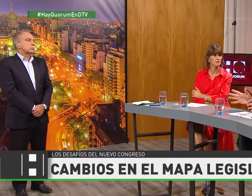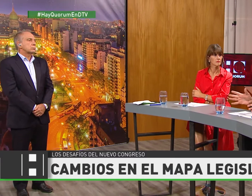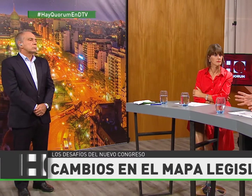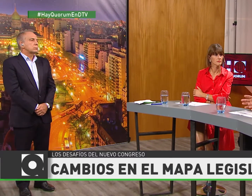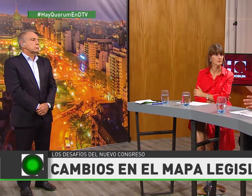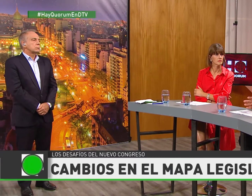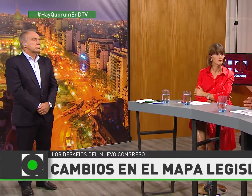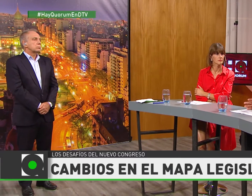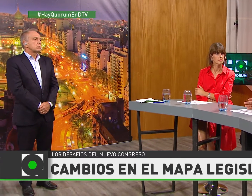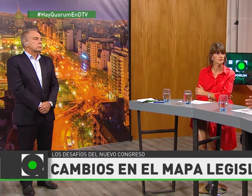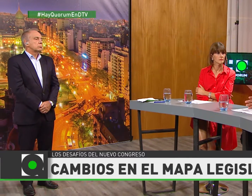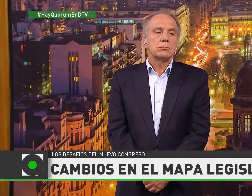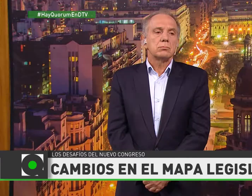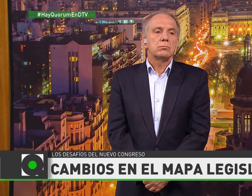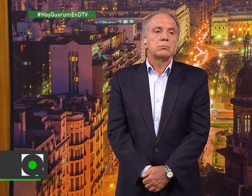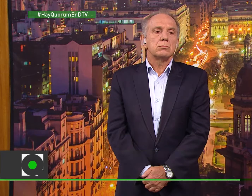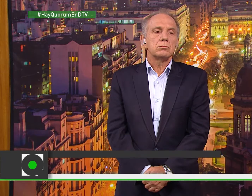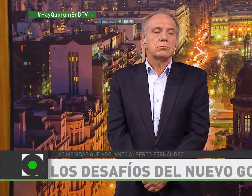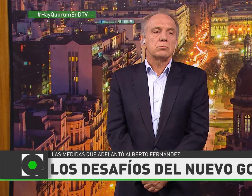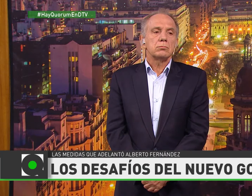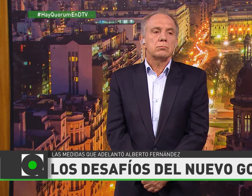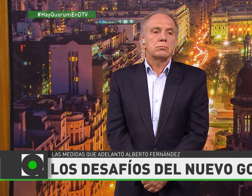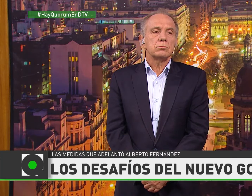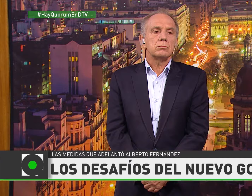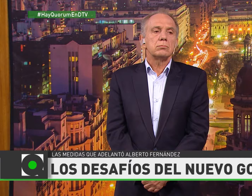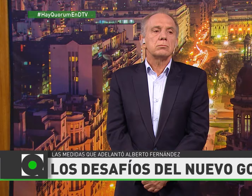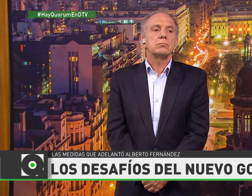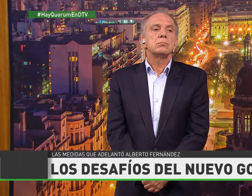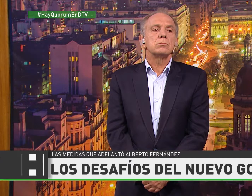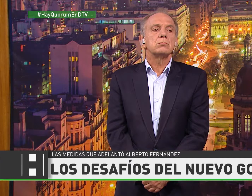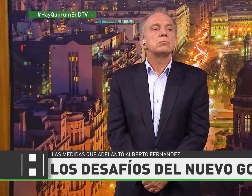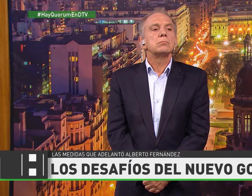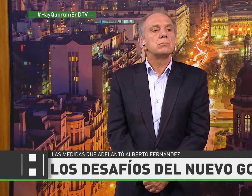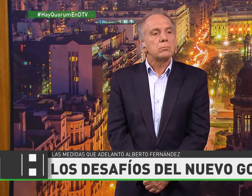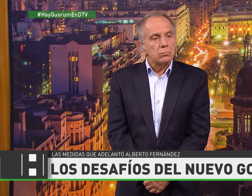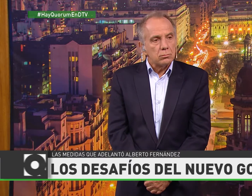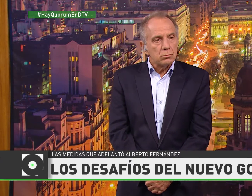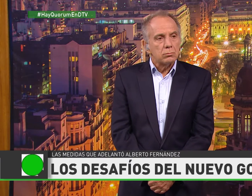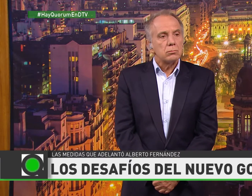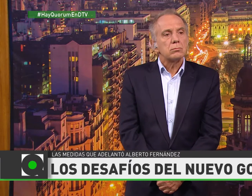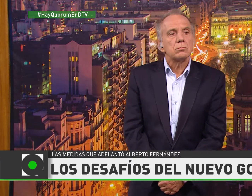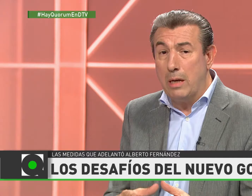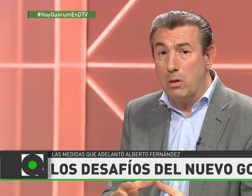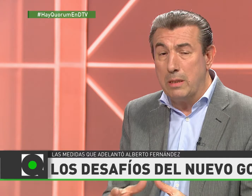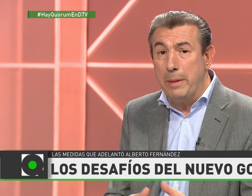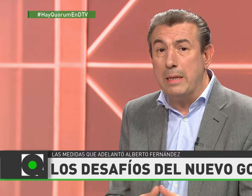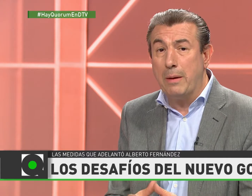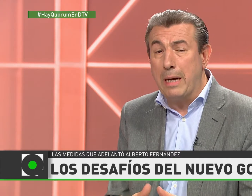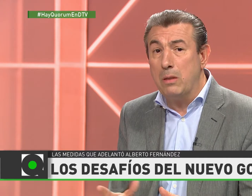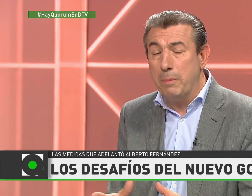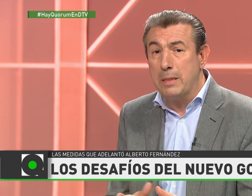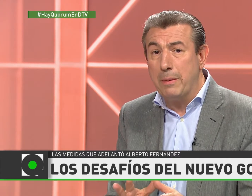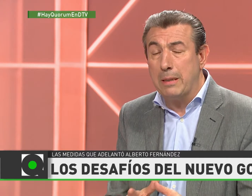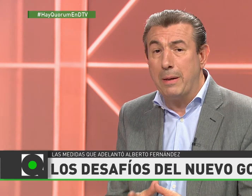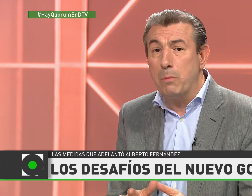proyectos que bien estuvo señalando Laura respecto a las emergencias. El martes podrían conformarse las comisiones, esto es ya algo que se viene